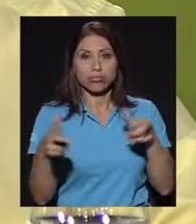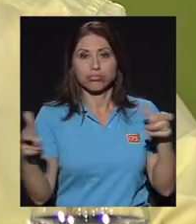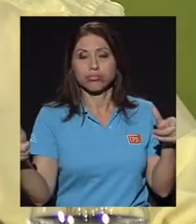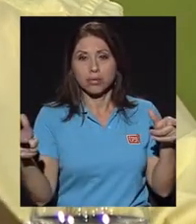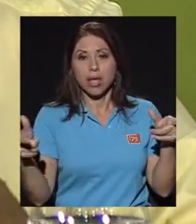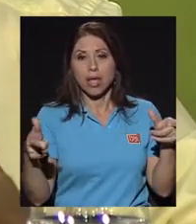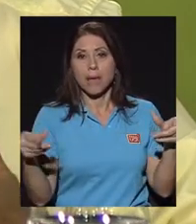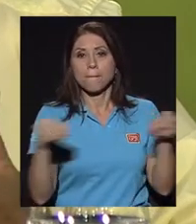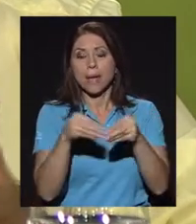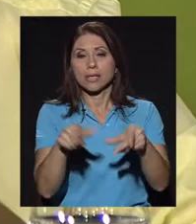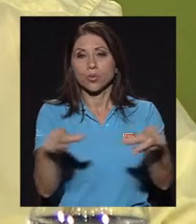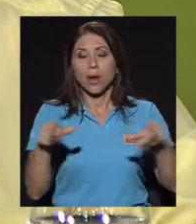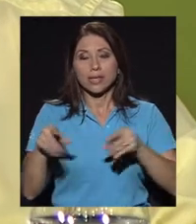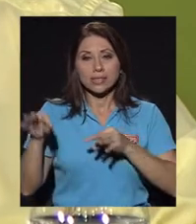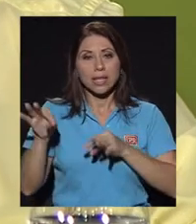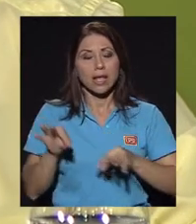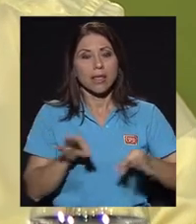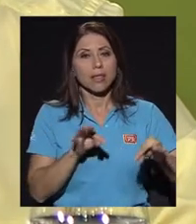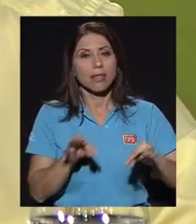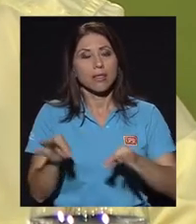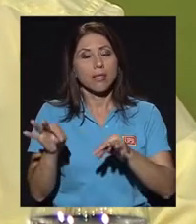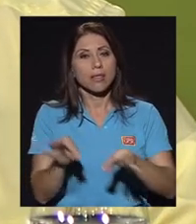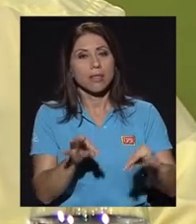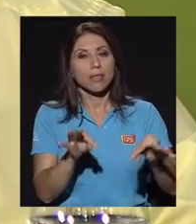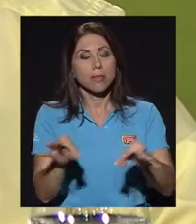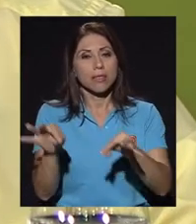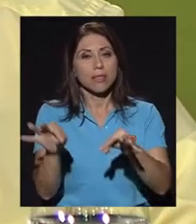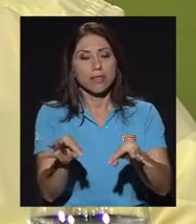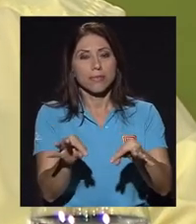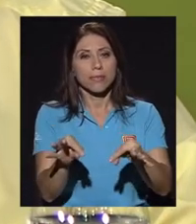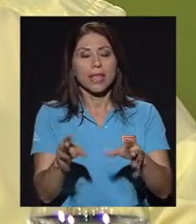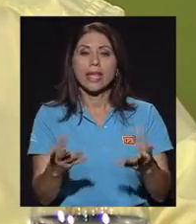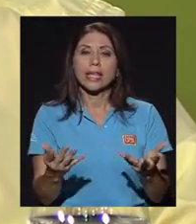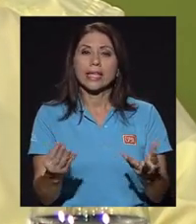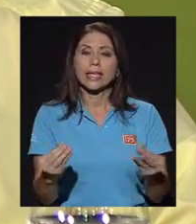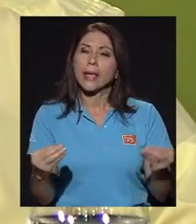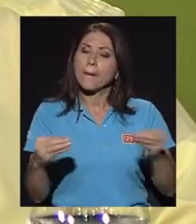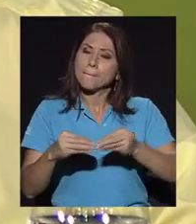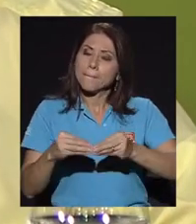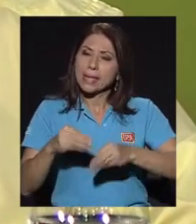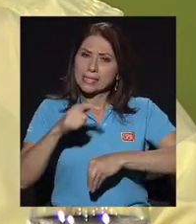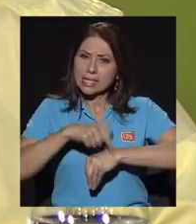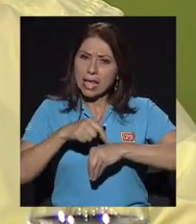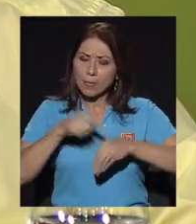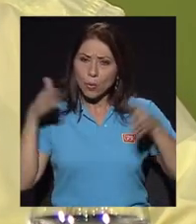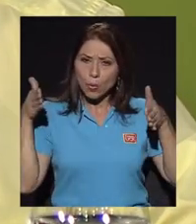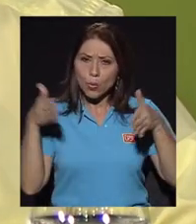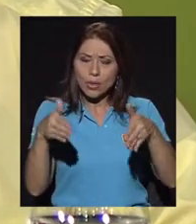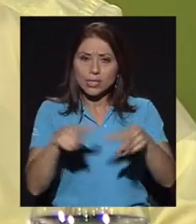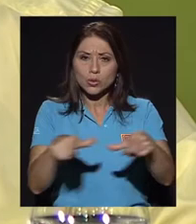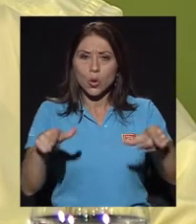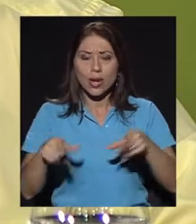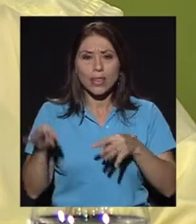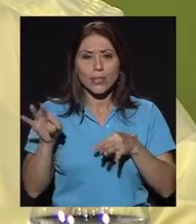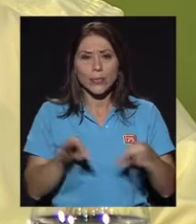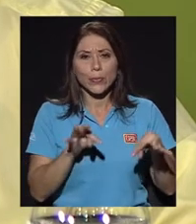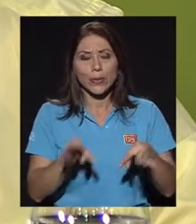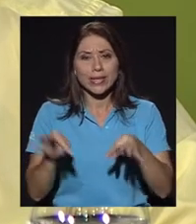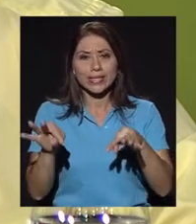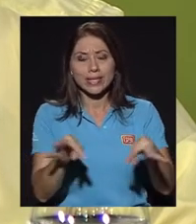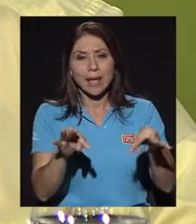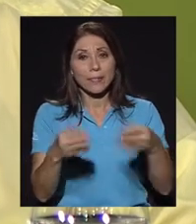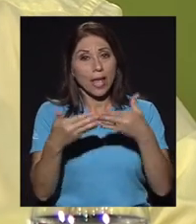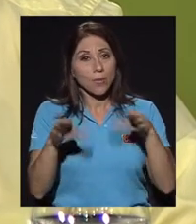y mantener más tiempo en esta zona turística, abrir más espacios en las